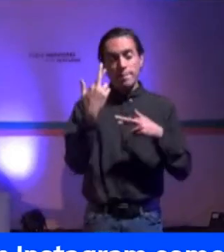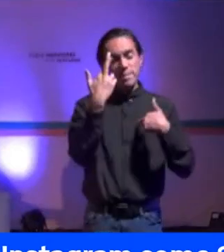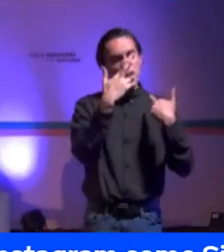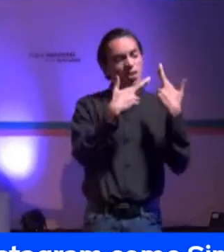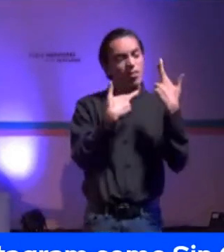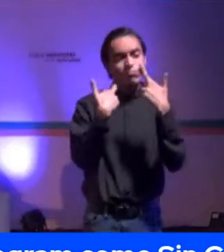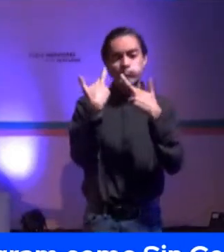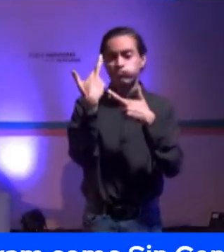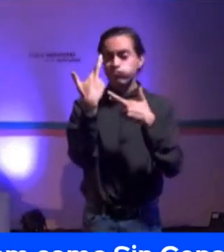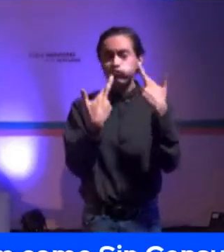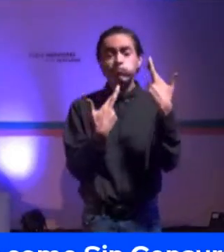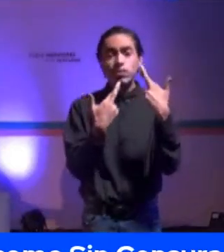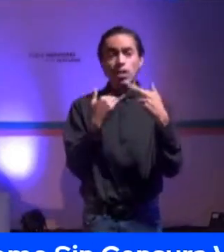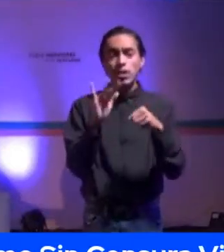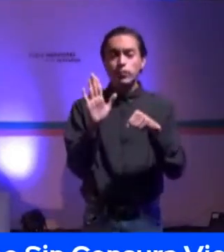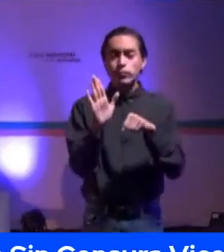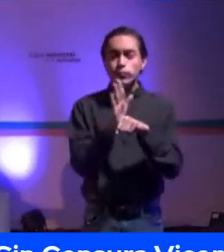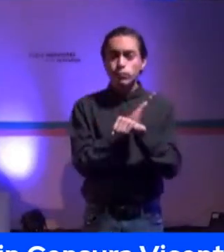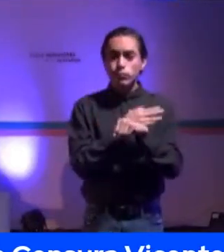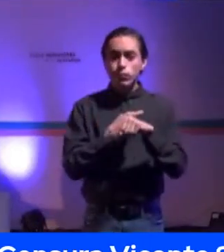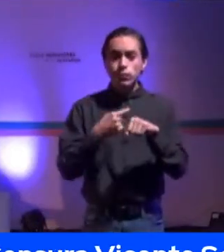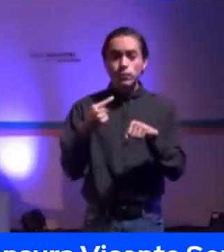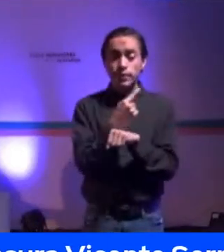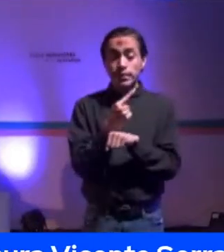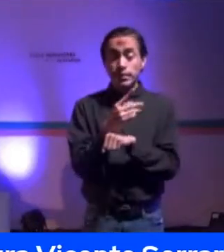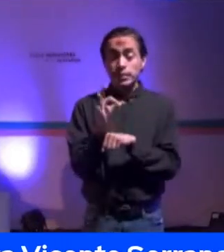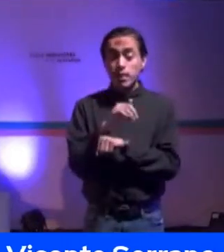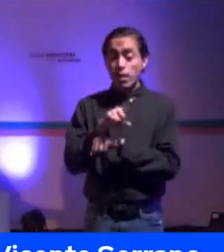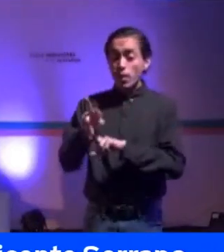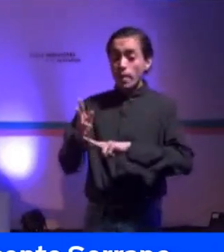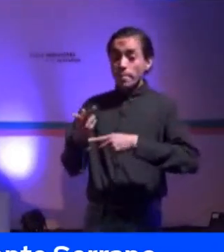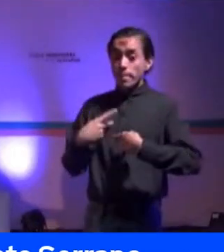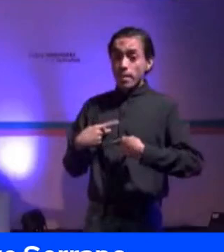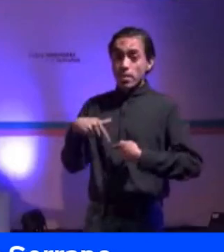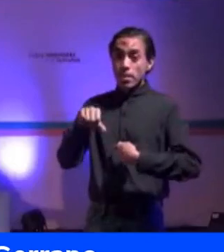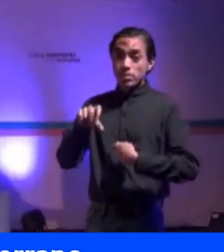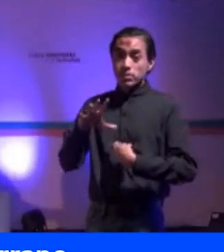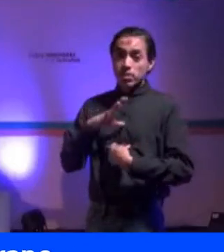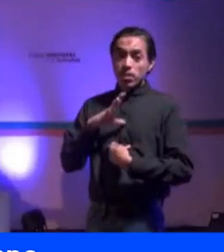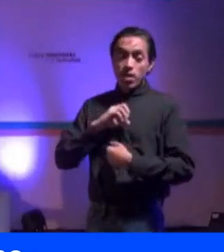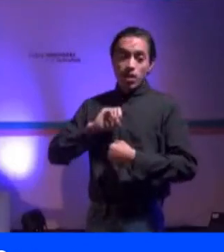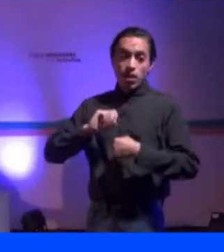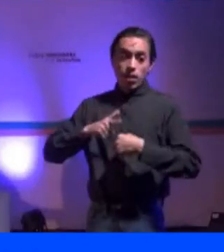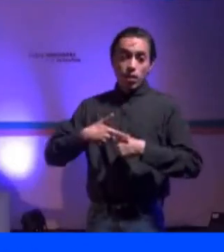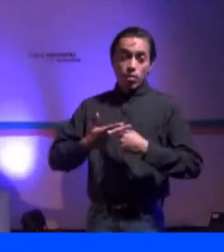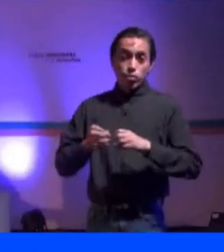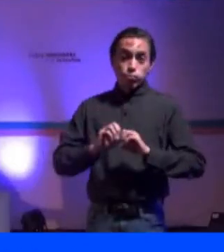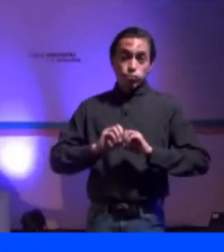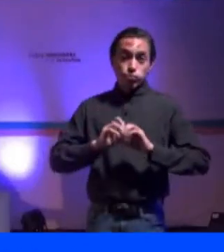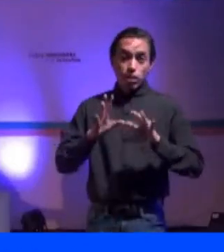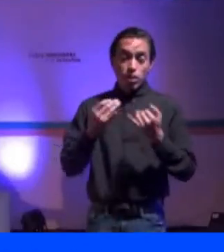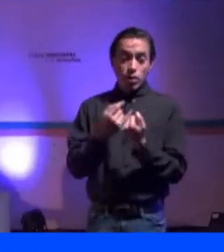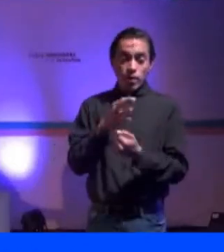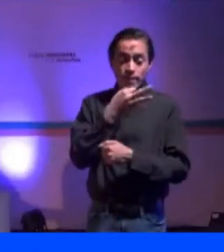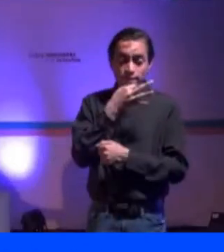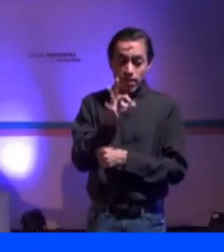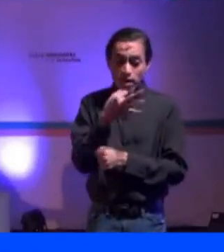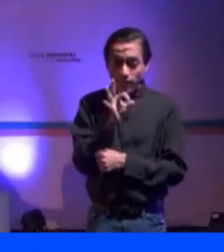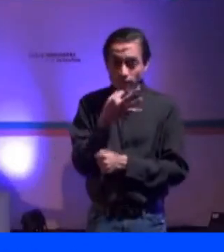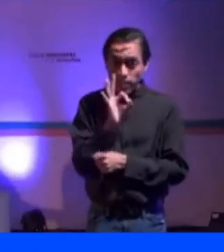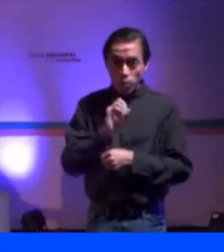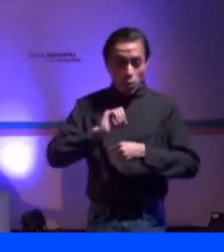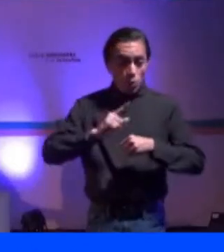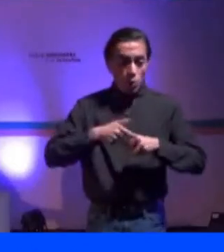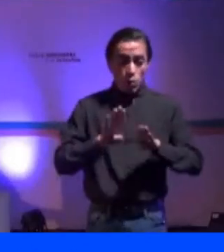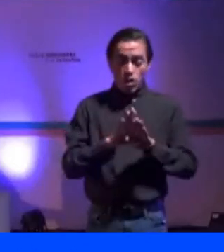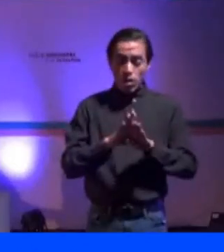camotes, porque, digo, si hay alguien que ha sido estridente y ha mentado madres, he sido yo.